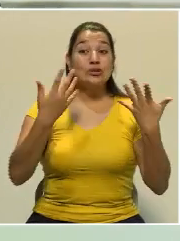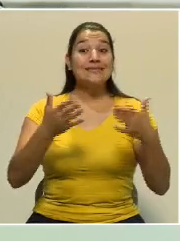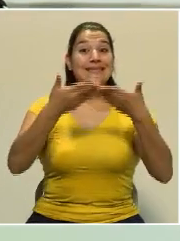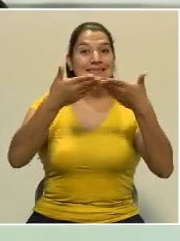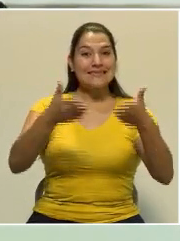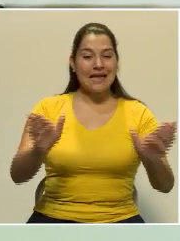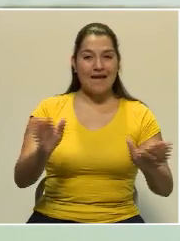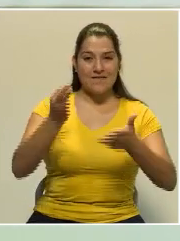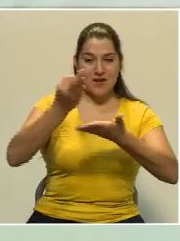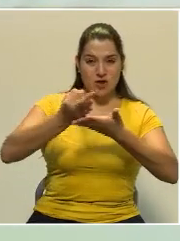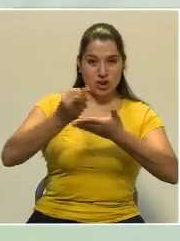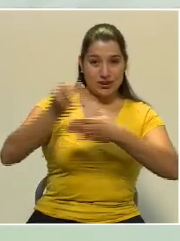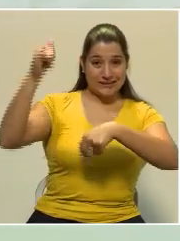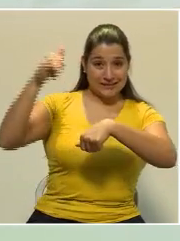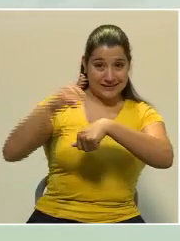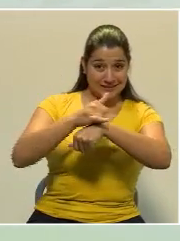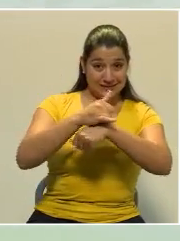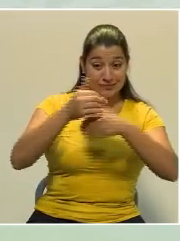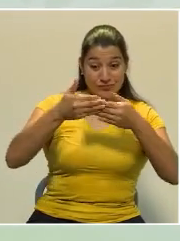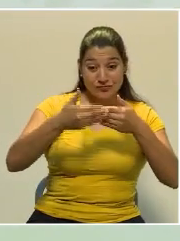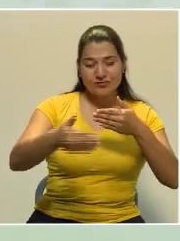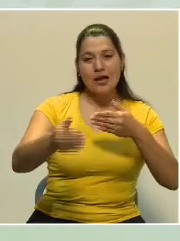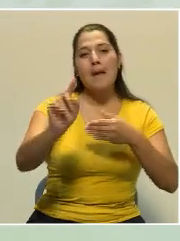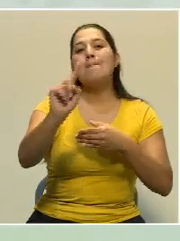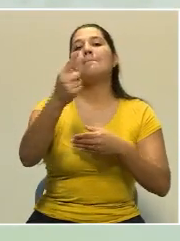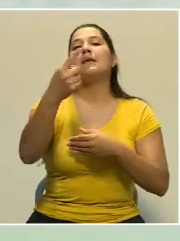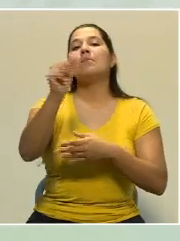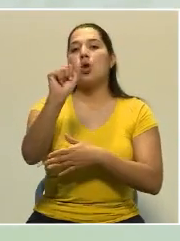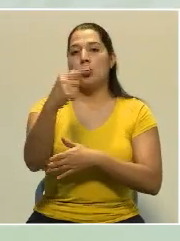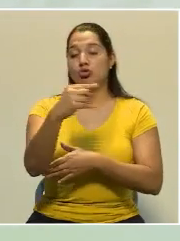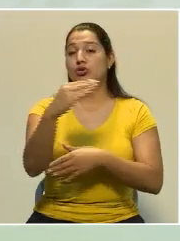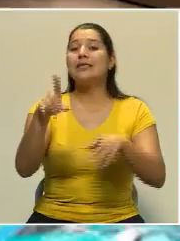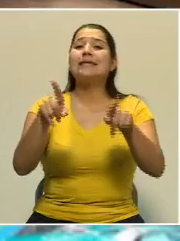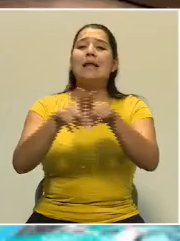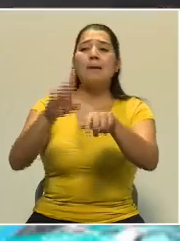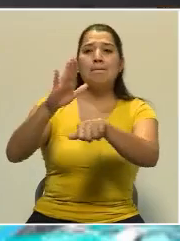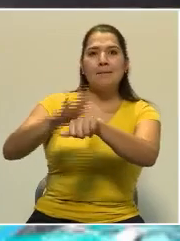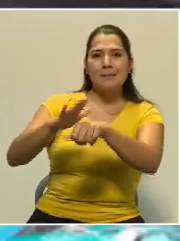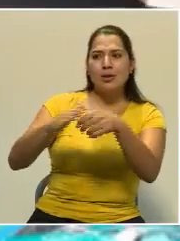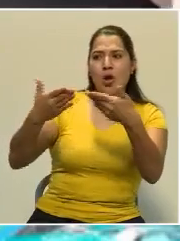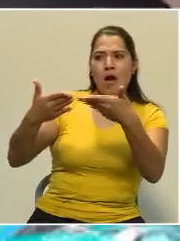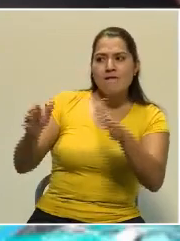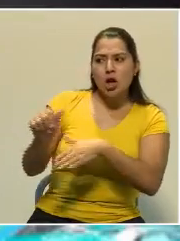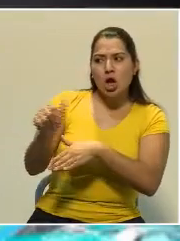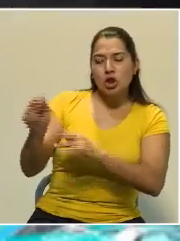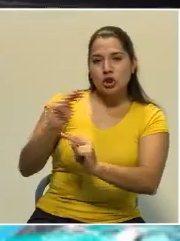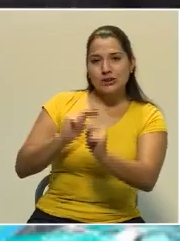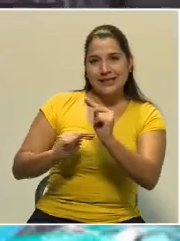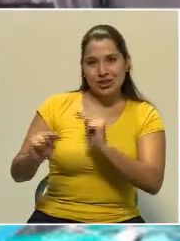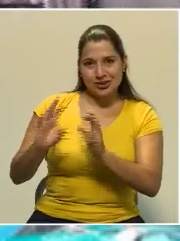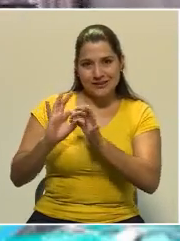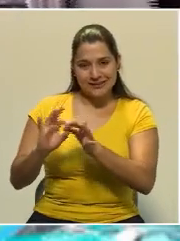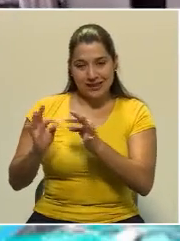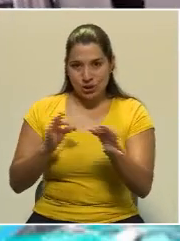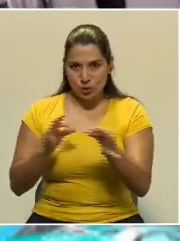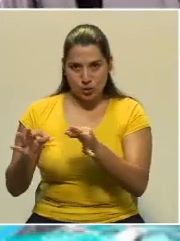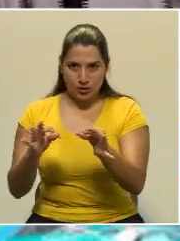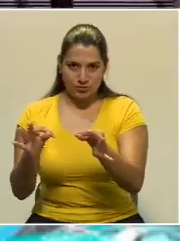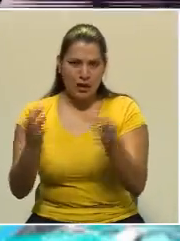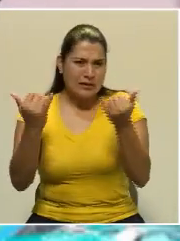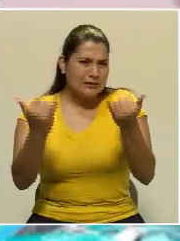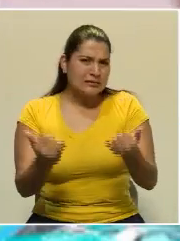del 1 de agosto, así como la autorización de otros servicios turísticos. Ya era